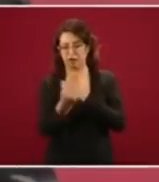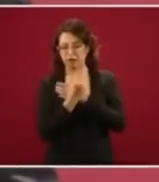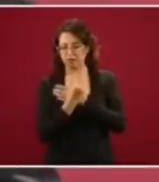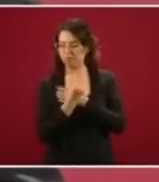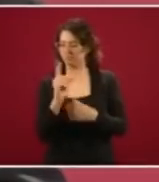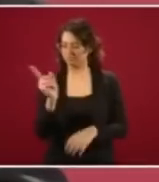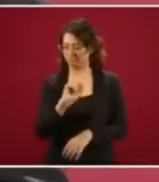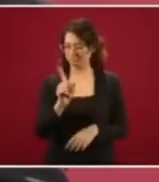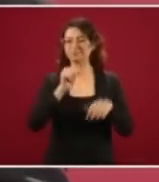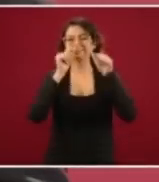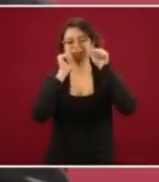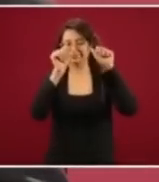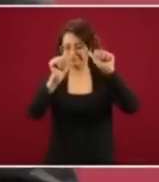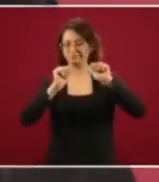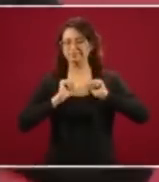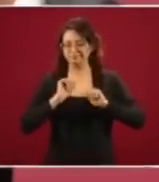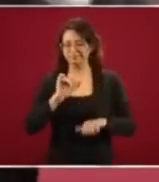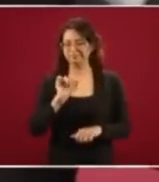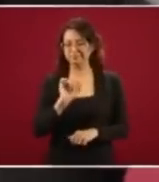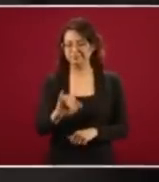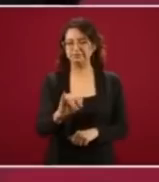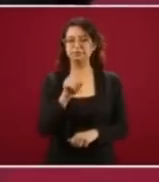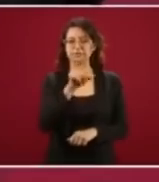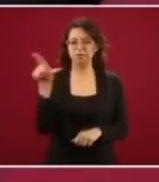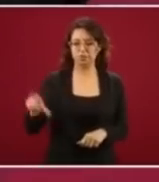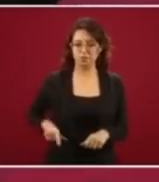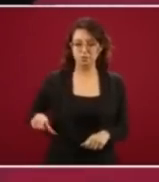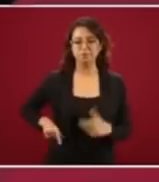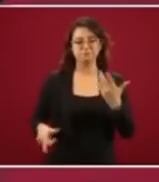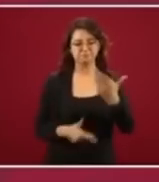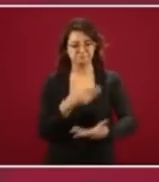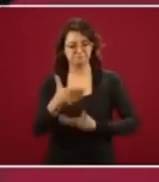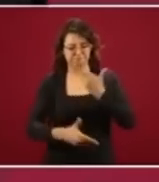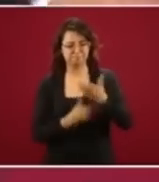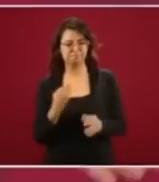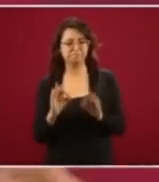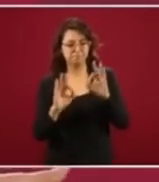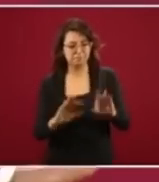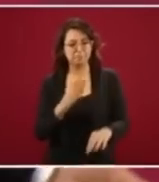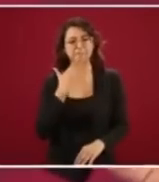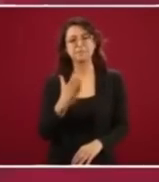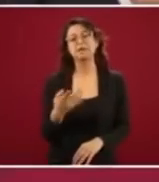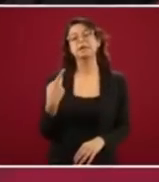servidor público. Lo que pasa que son